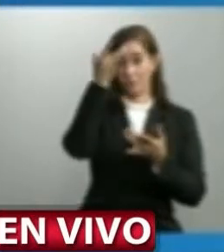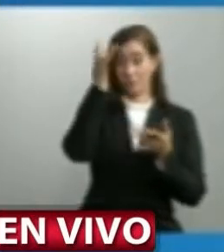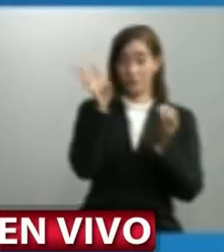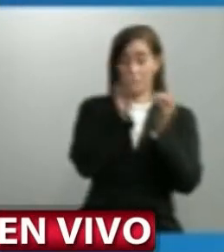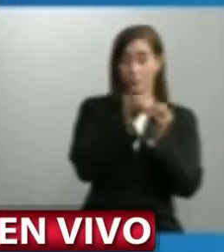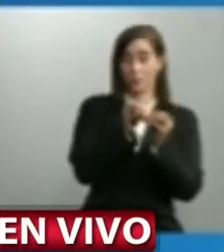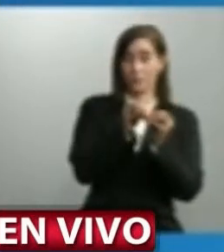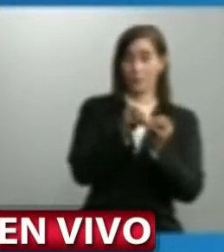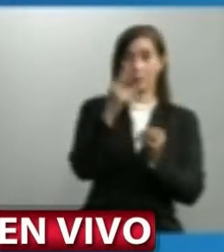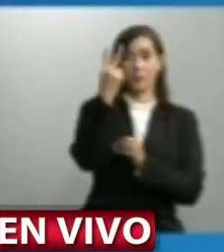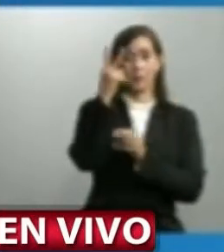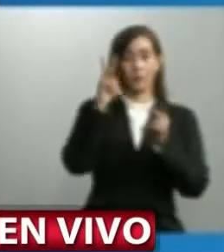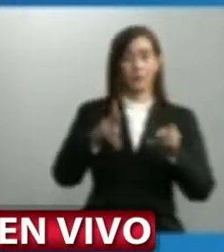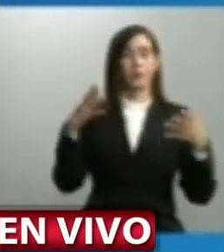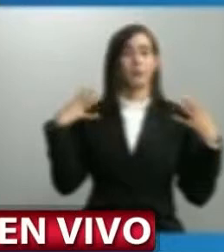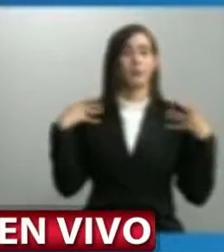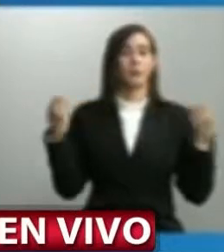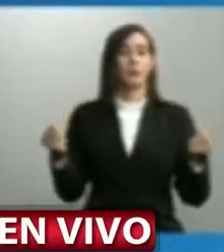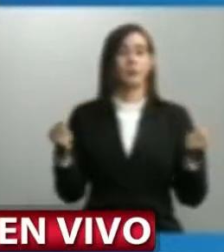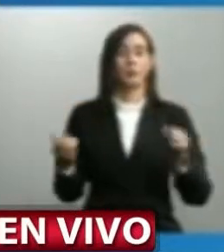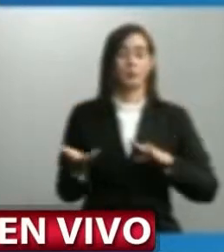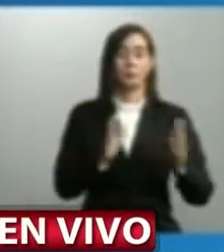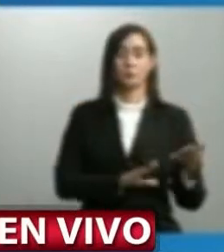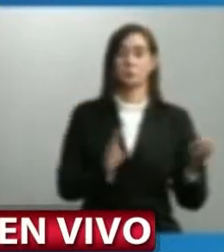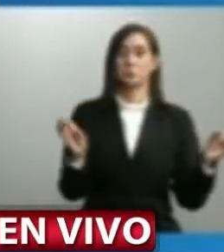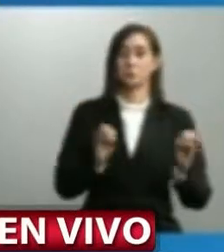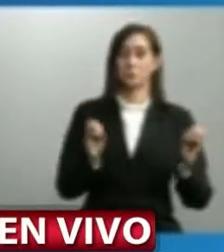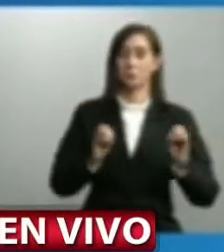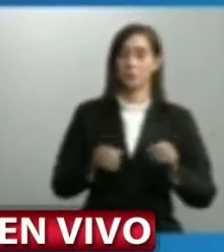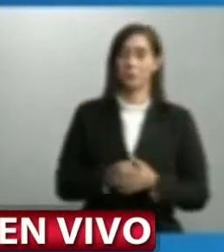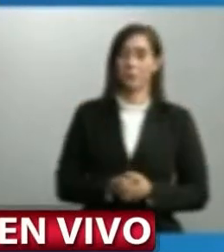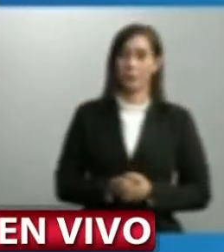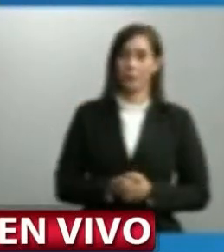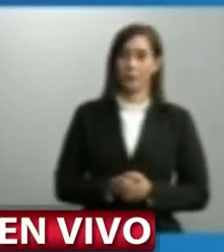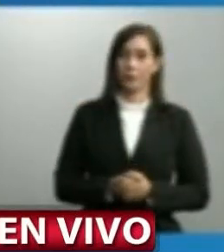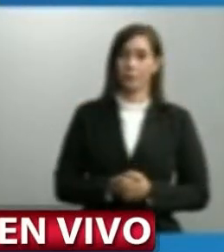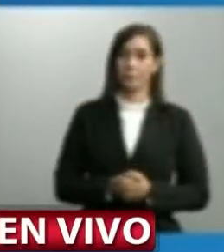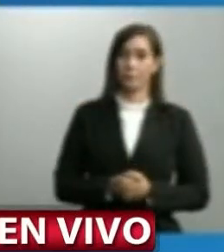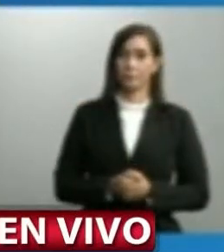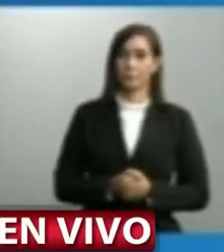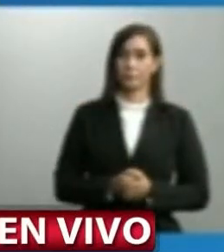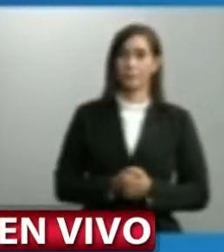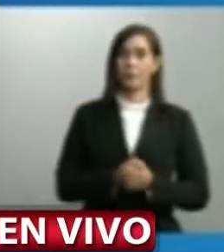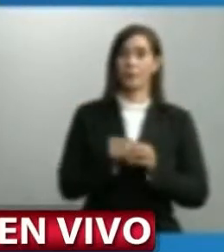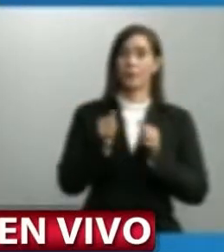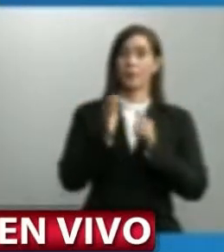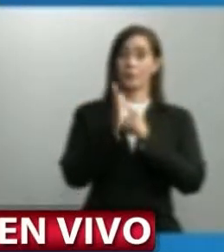acumulados, 2 recuperados, 0 fallecimientos. Peravia,